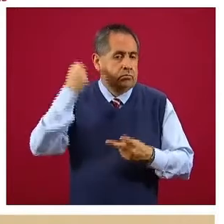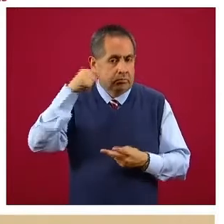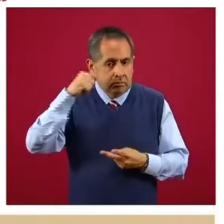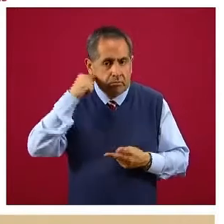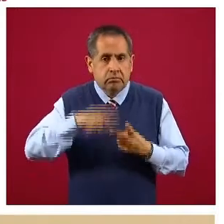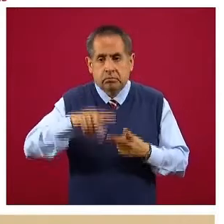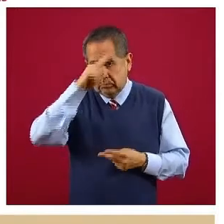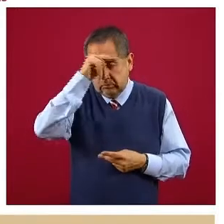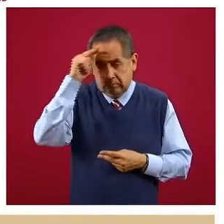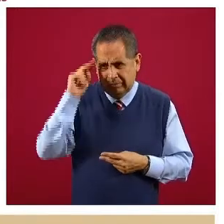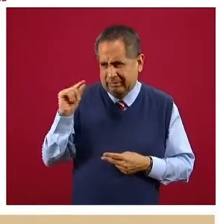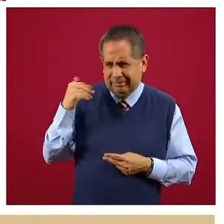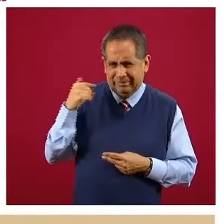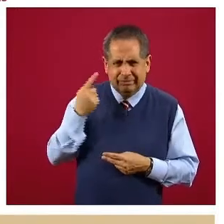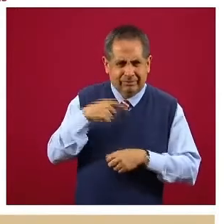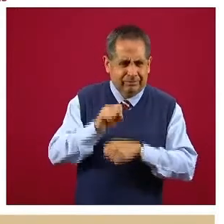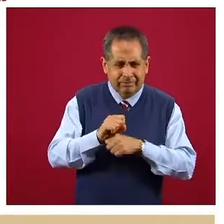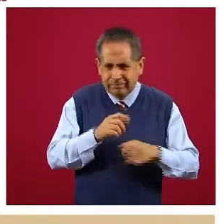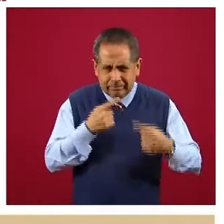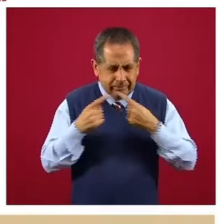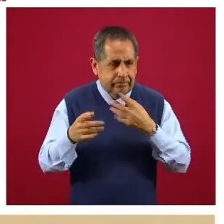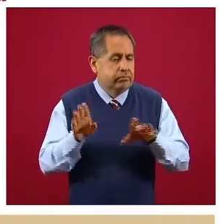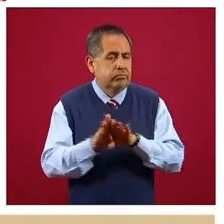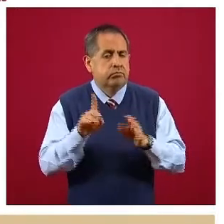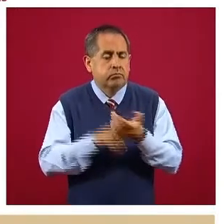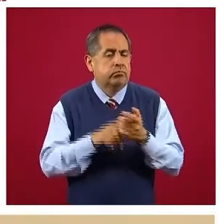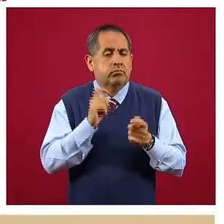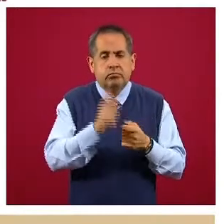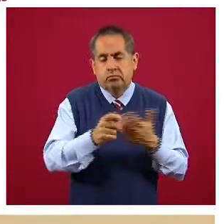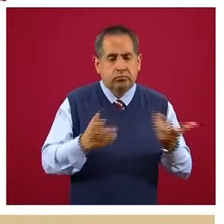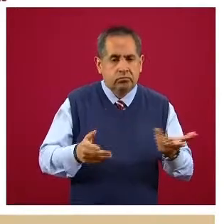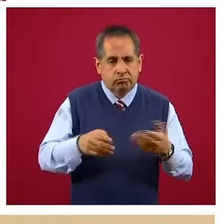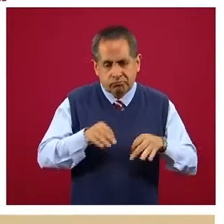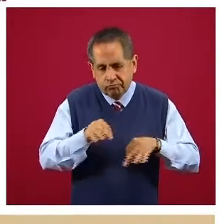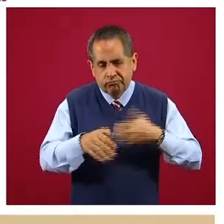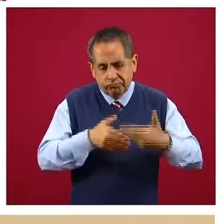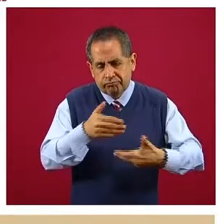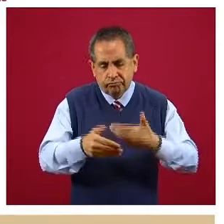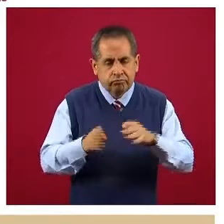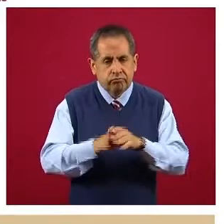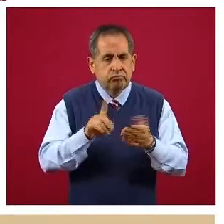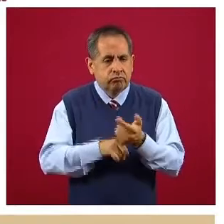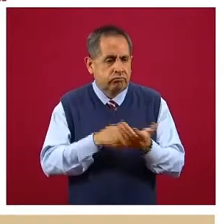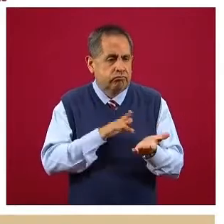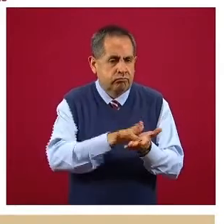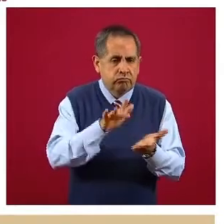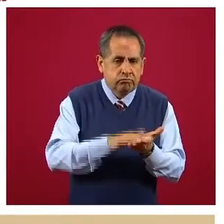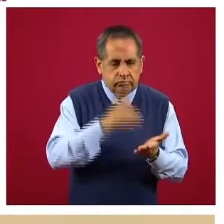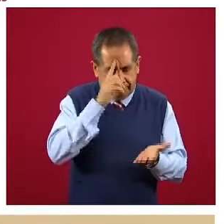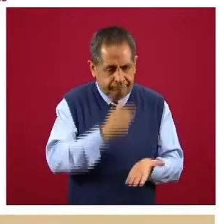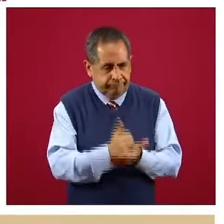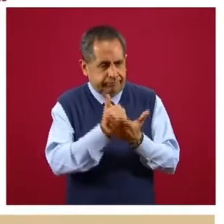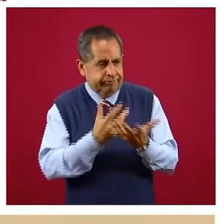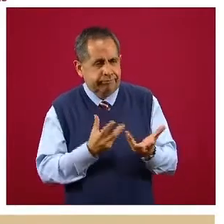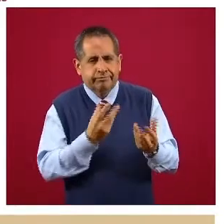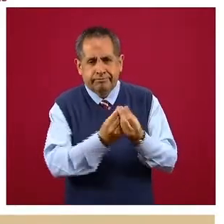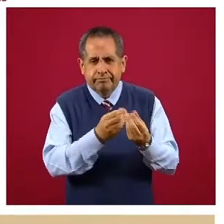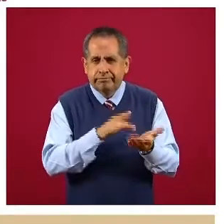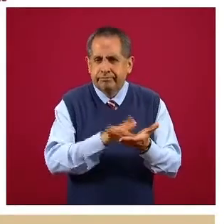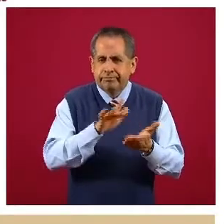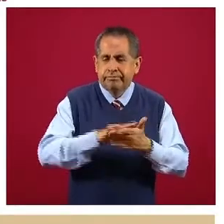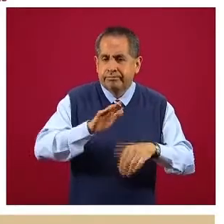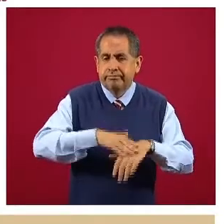de Nayarit en las últimas semanas, estados en los cuales se está trabajando precisamente para poder mantener este